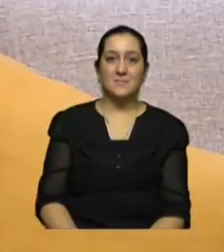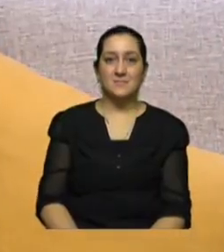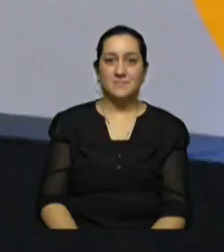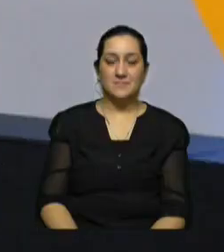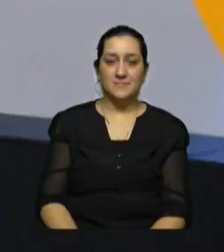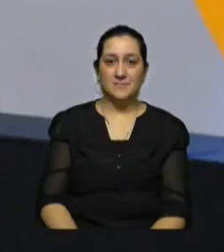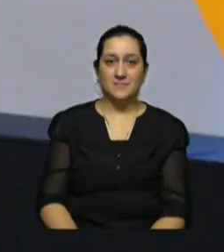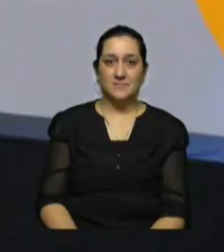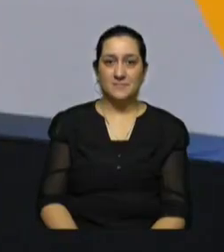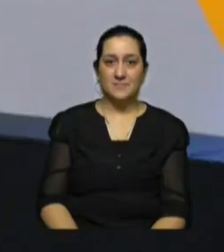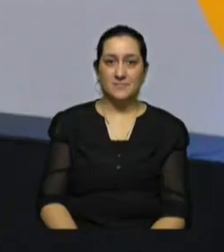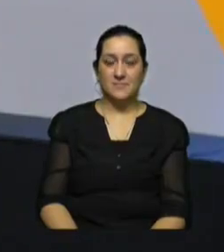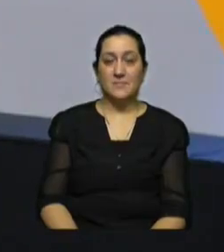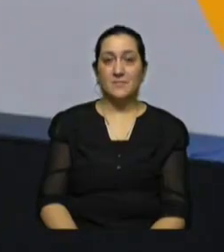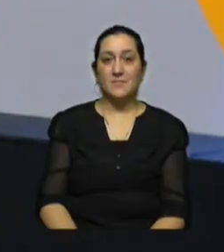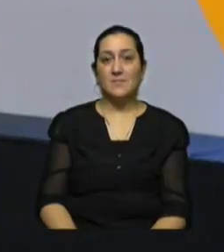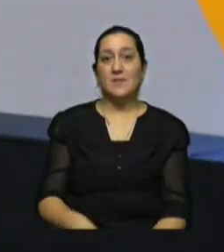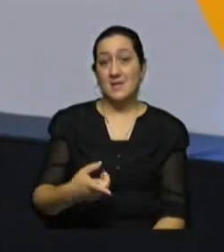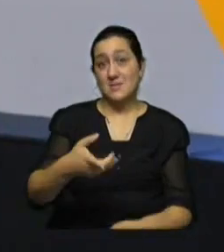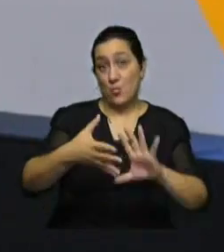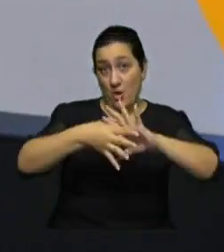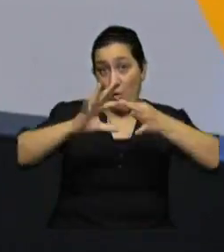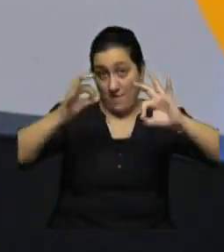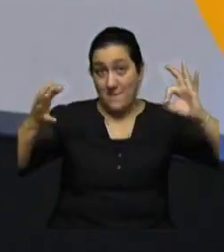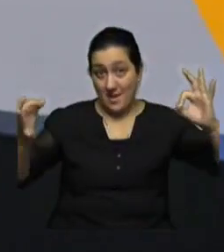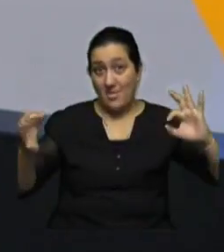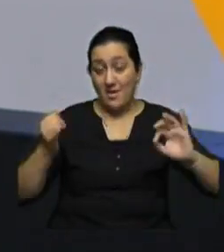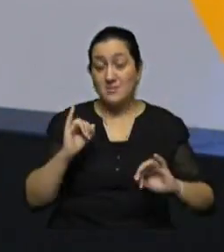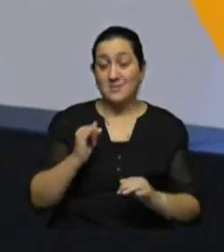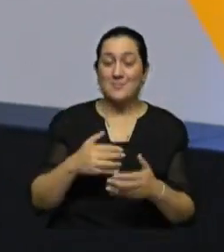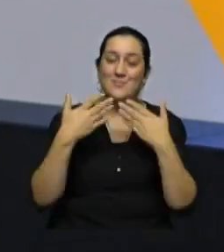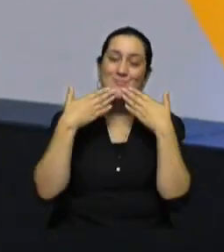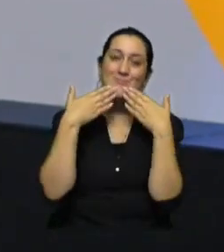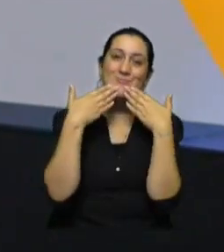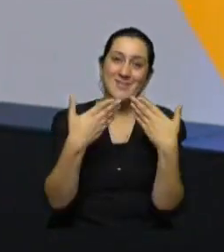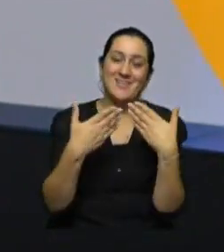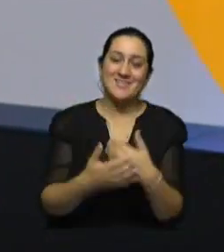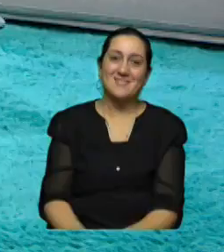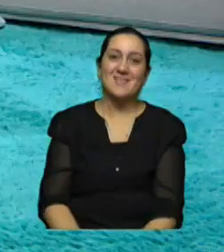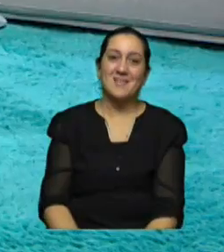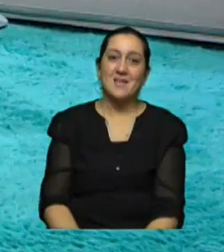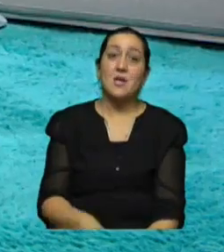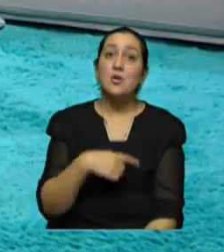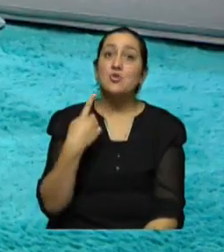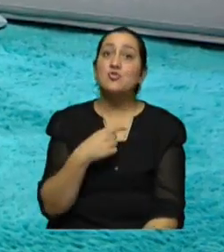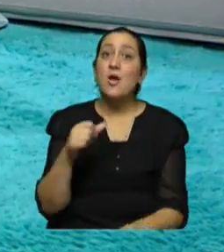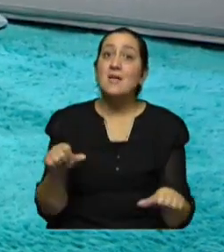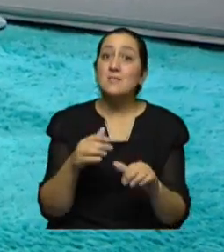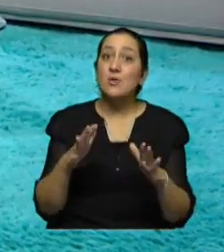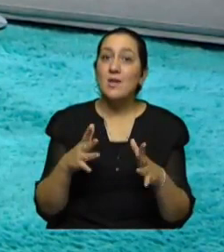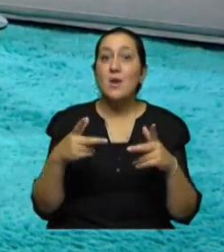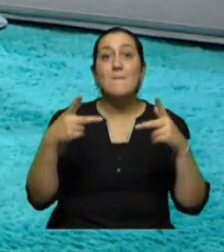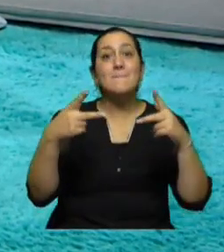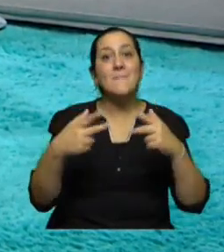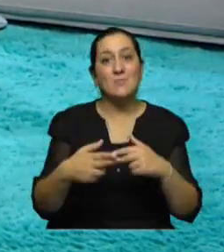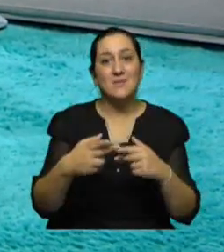Bueno, es una Olimpíada del ajedrez. Muy bien, muchísimas gracias. Gracias. Nosotros no sé qué hacemos. Vamos a una pausa